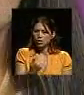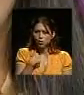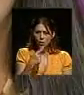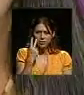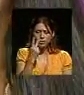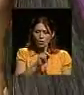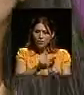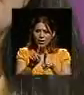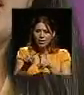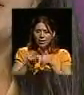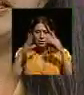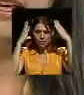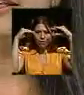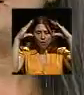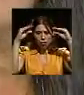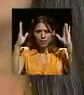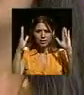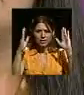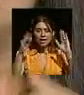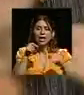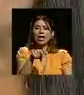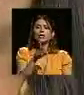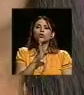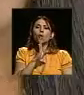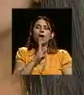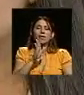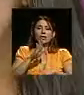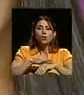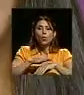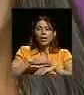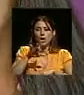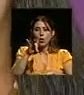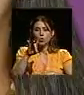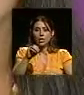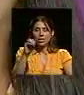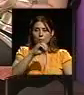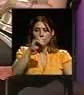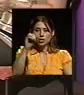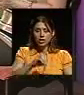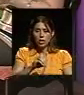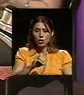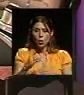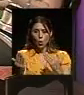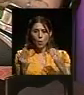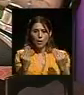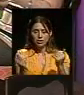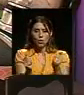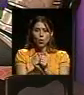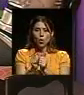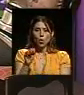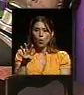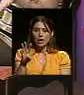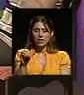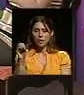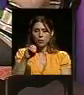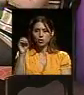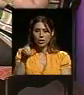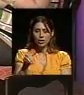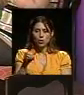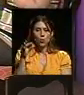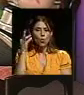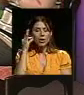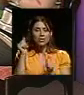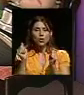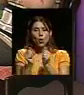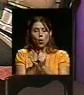informes que nos hablan, algunos que hablan de que se está hablando del 80% en comparación con el 40% de mujeres con discapacidad y